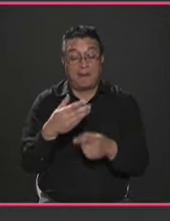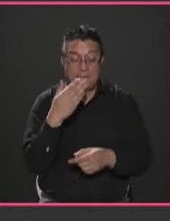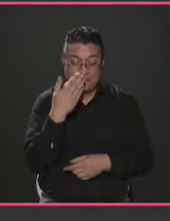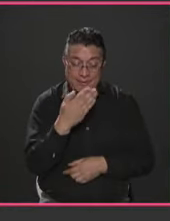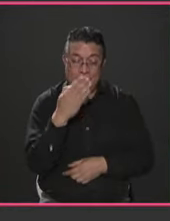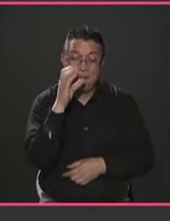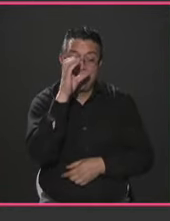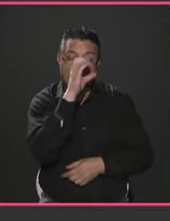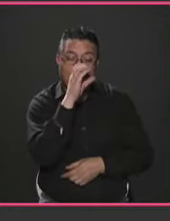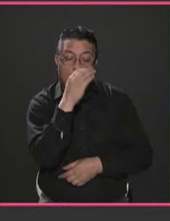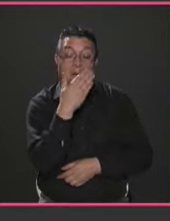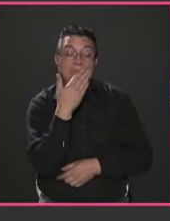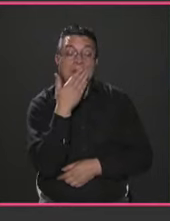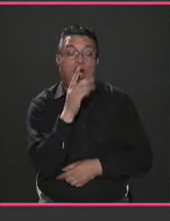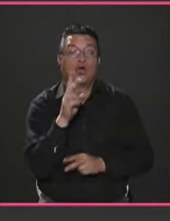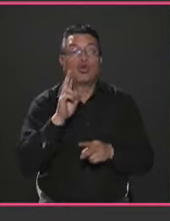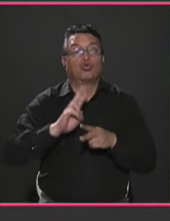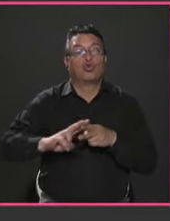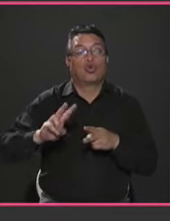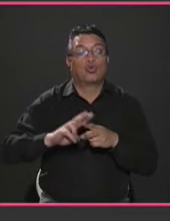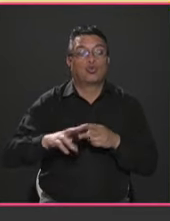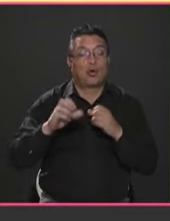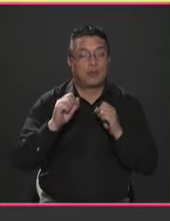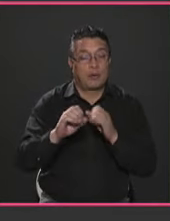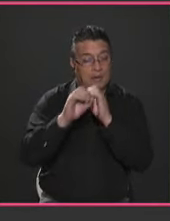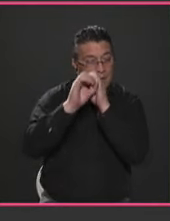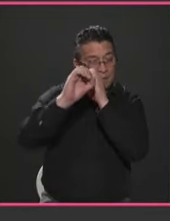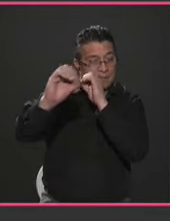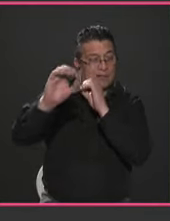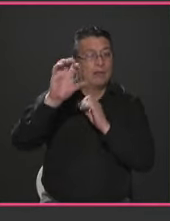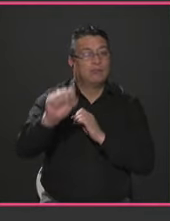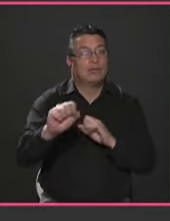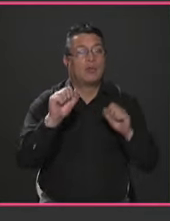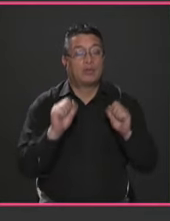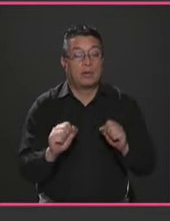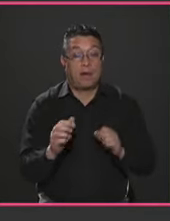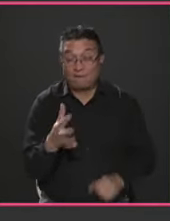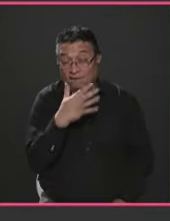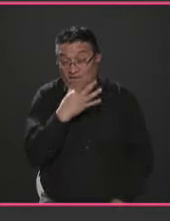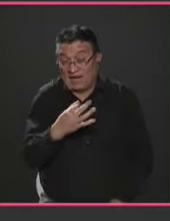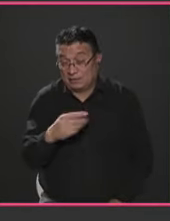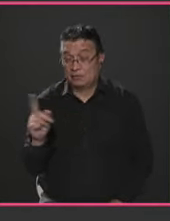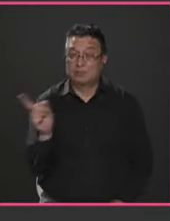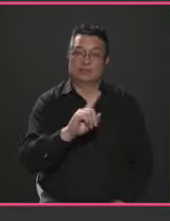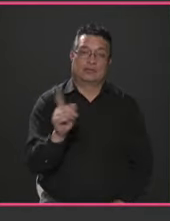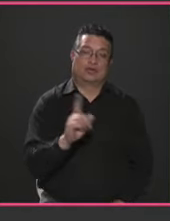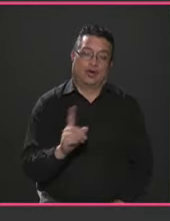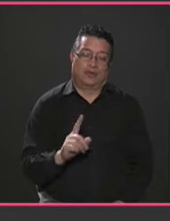solución de todo lo que es predecible No es tan fácil De hecho